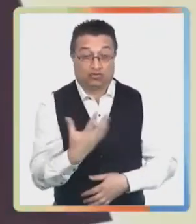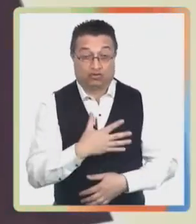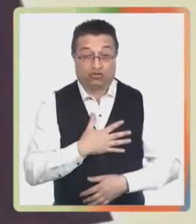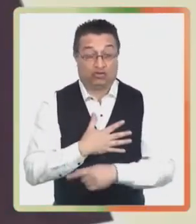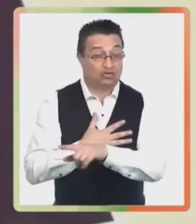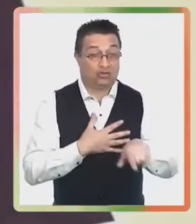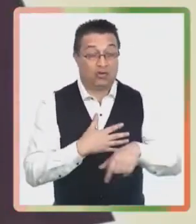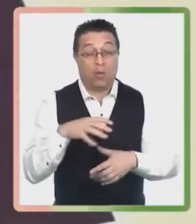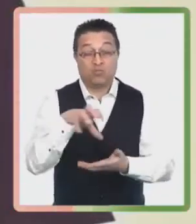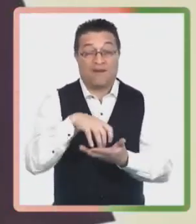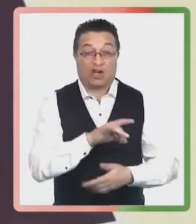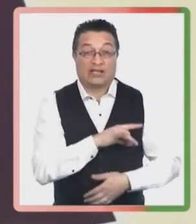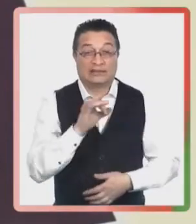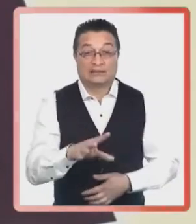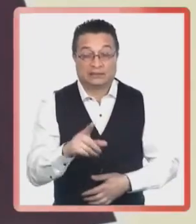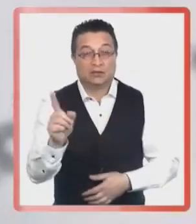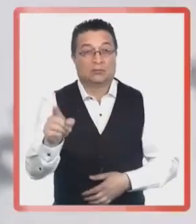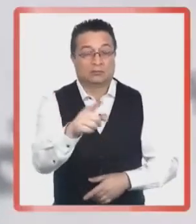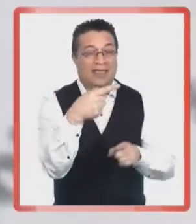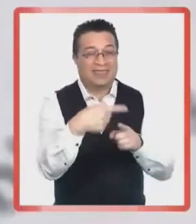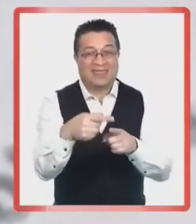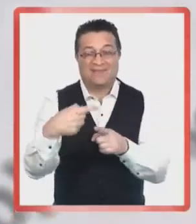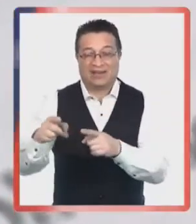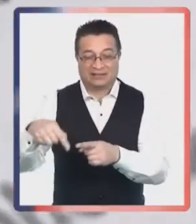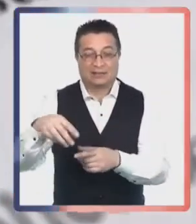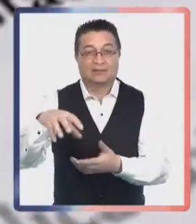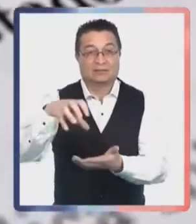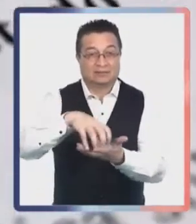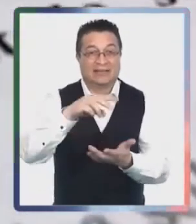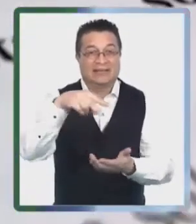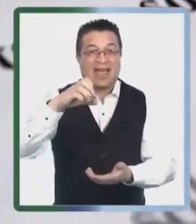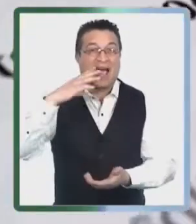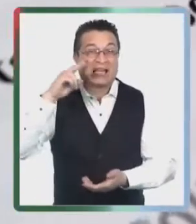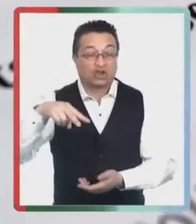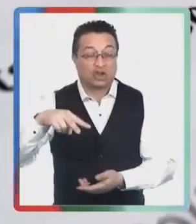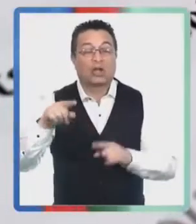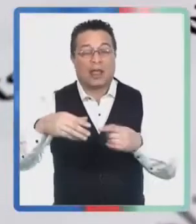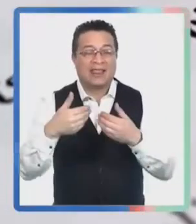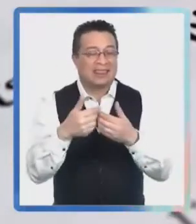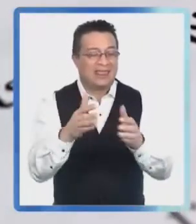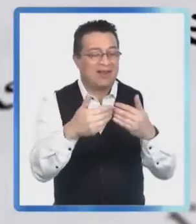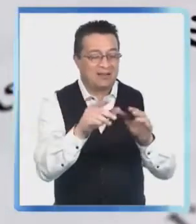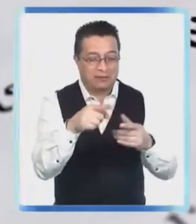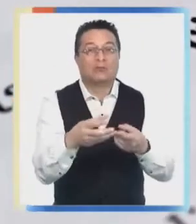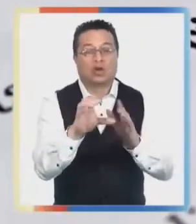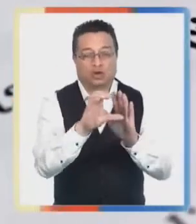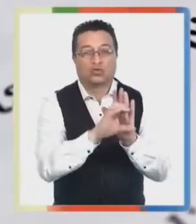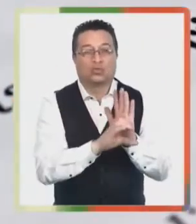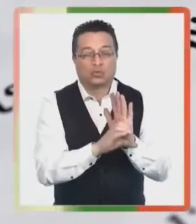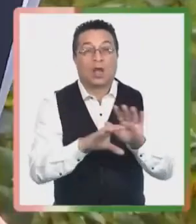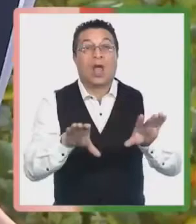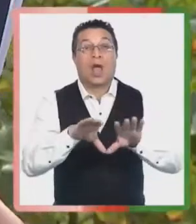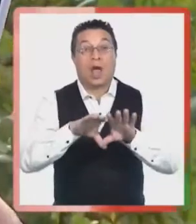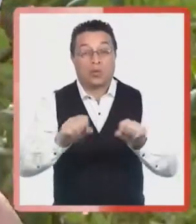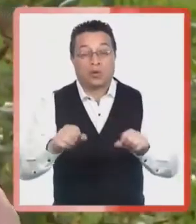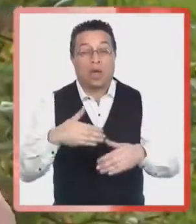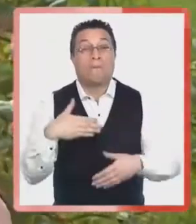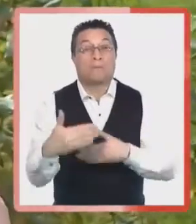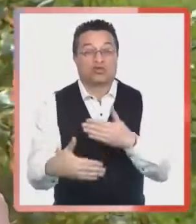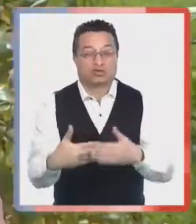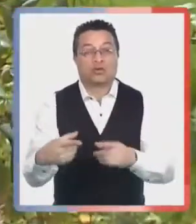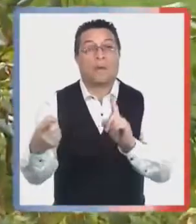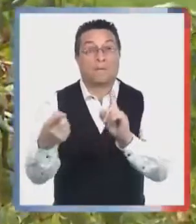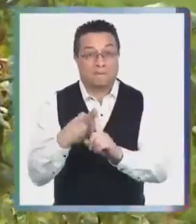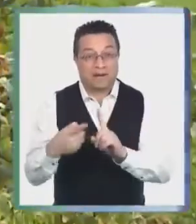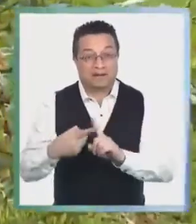nosotros, el pueblo de Chile, conformado por diversas naciones, nos otorgamos libremente esta Constitución, acordada en un proceso